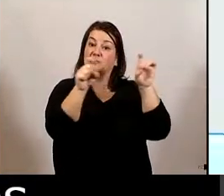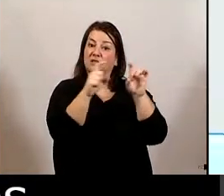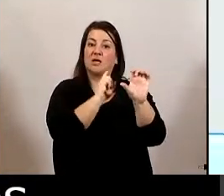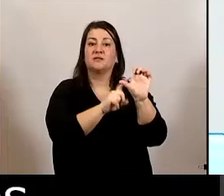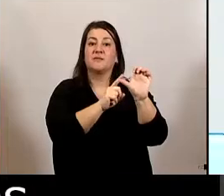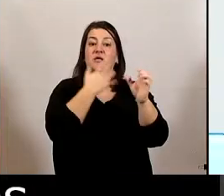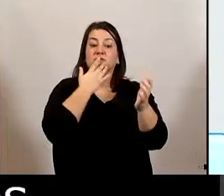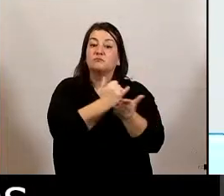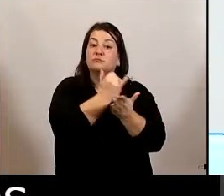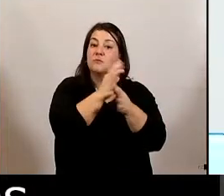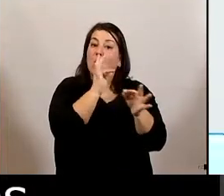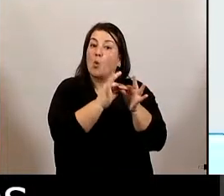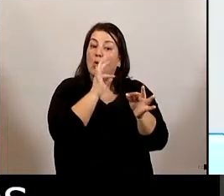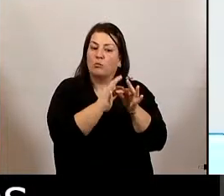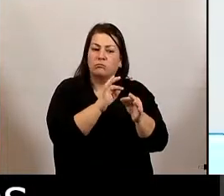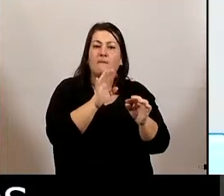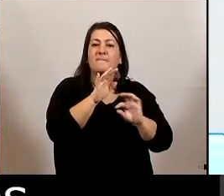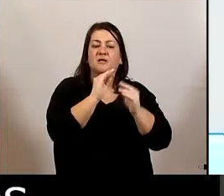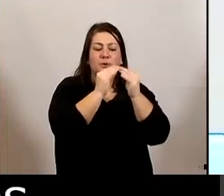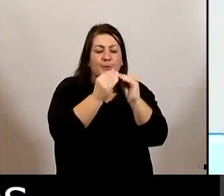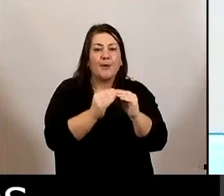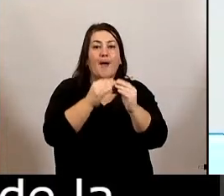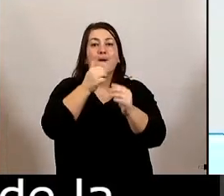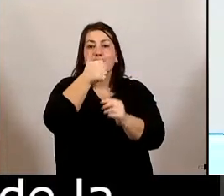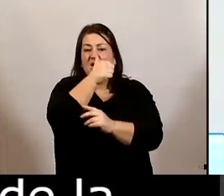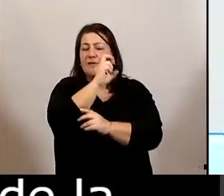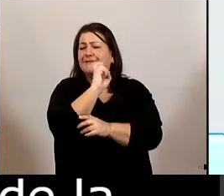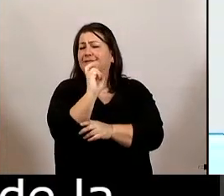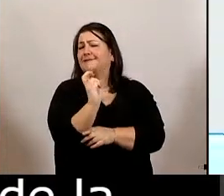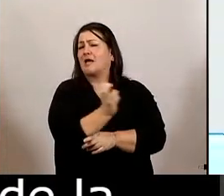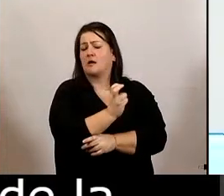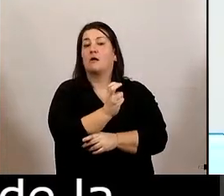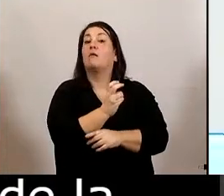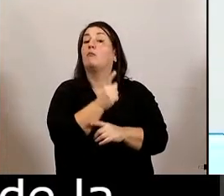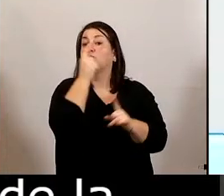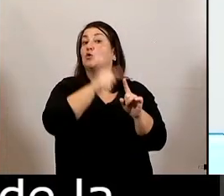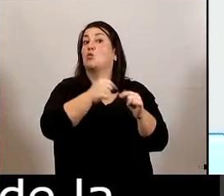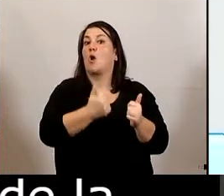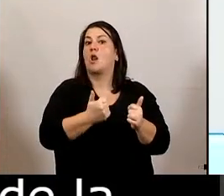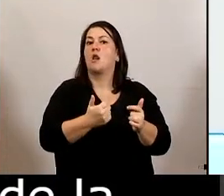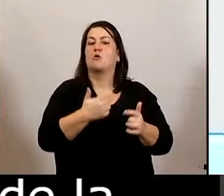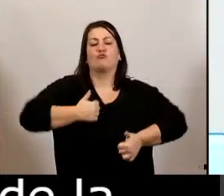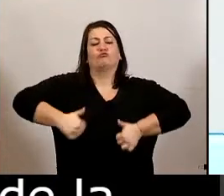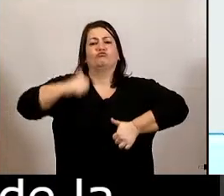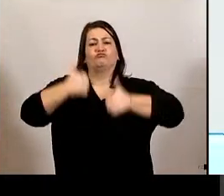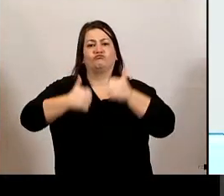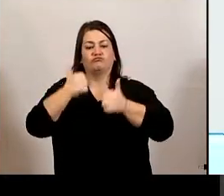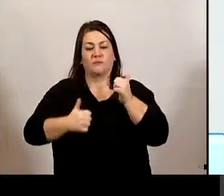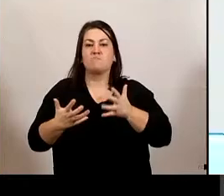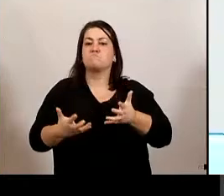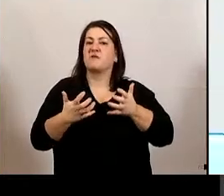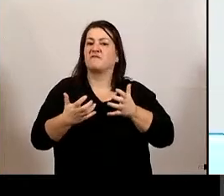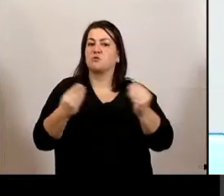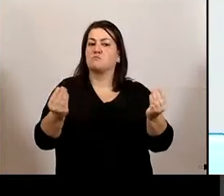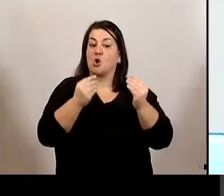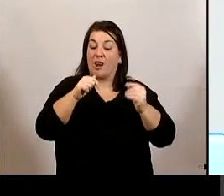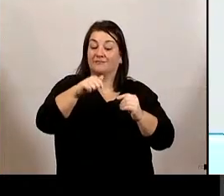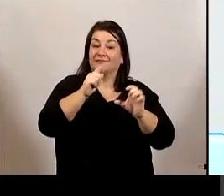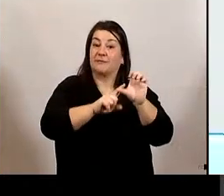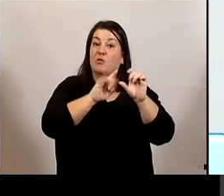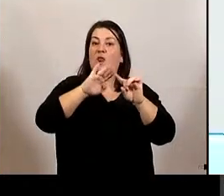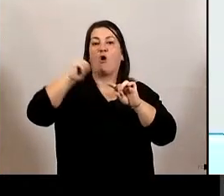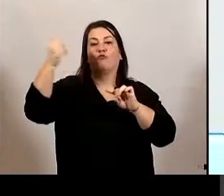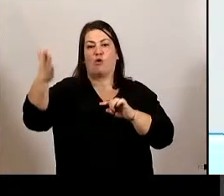al cultivo de la vid y la elaboración de vinos, para que aumenten su rendimiento y competitividad tanto dentro como fuera de